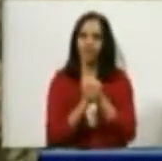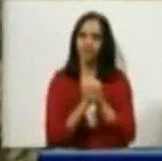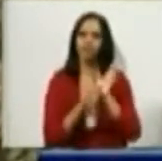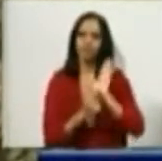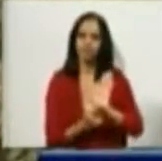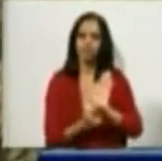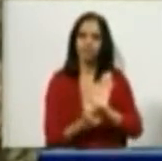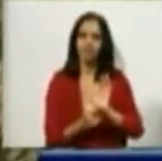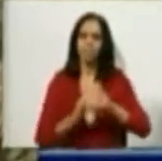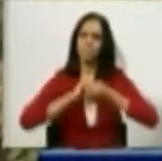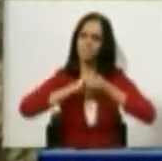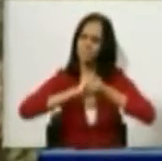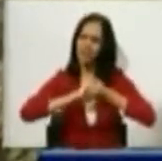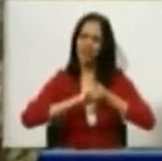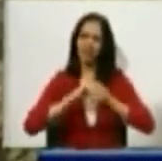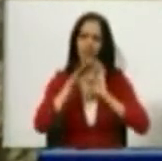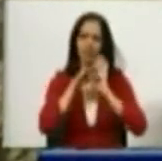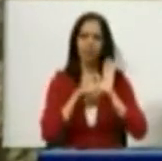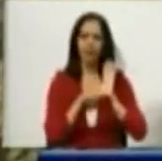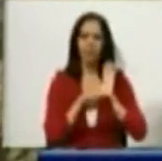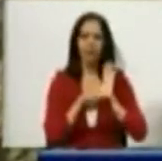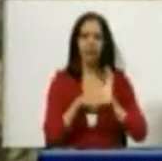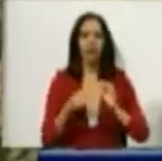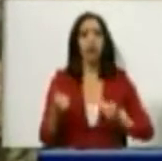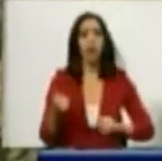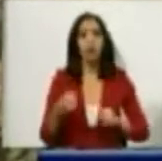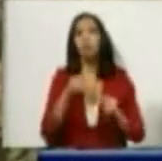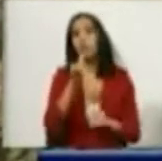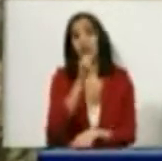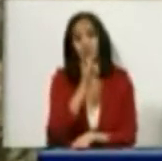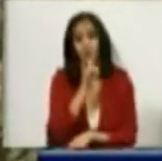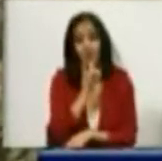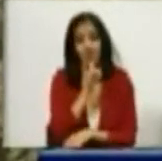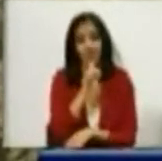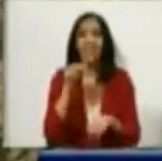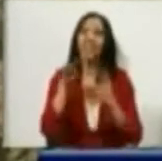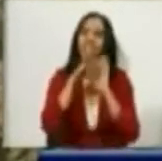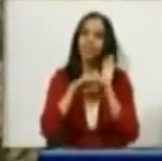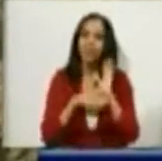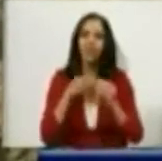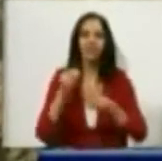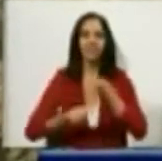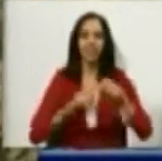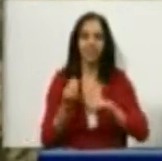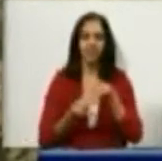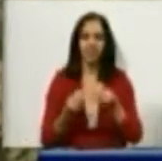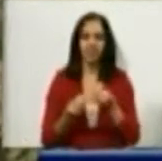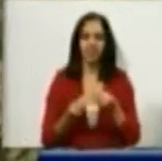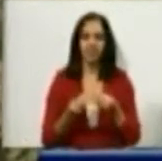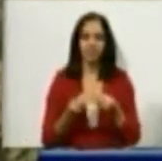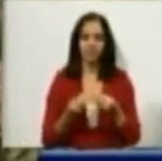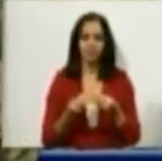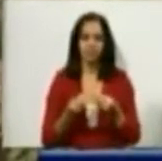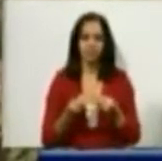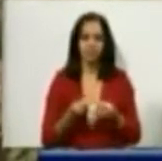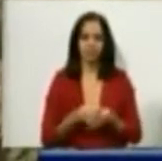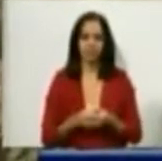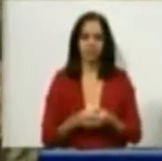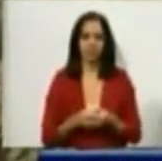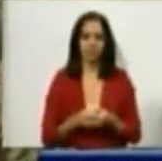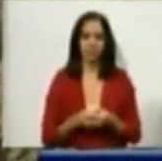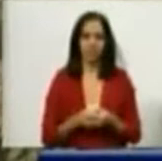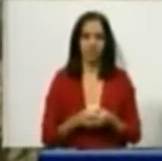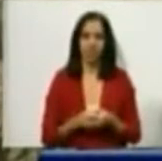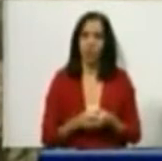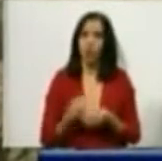aquí pana de este programa aprovechando voy a informar Este programa se va a hacer voy a informar